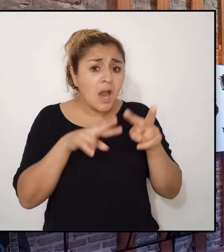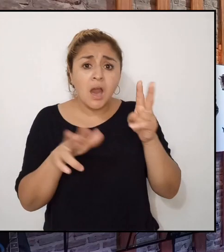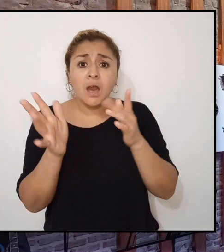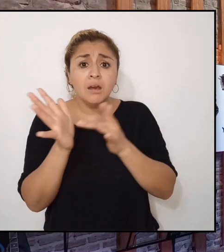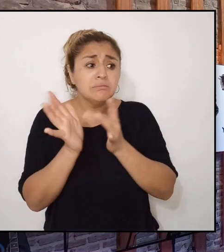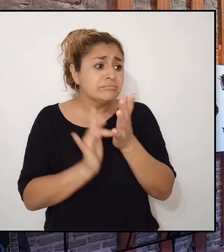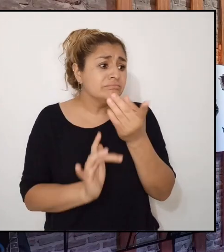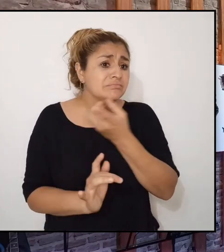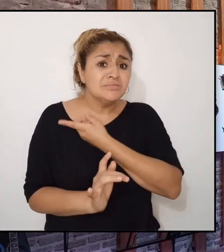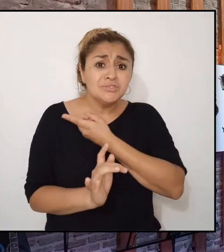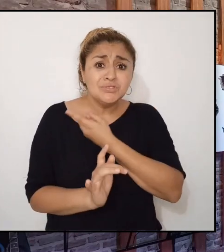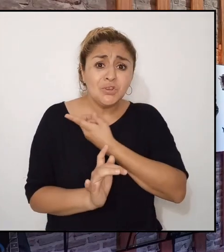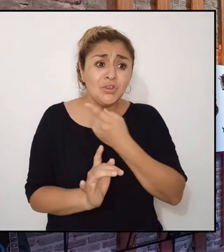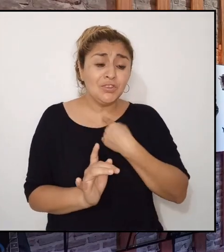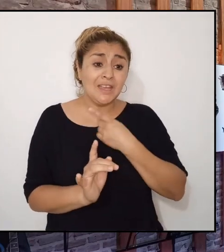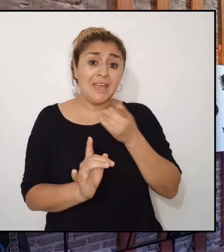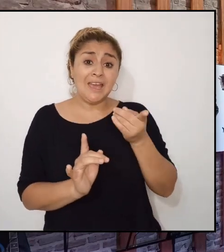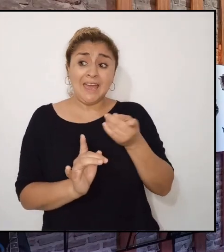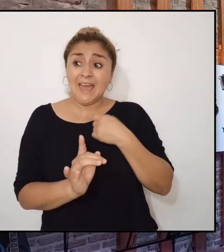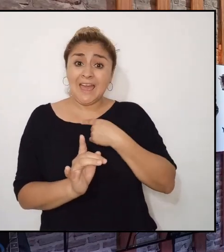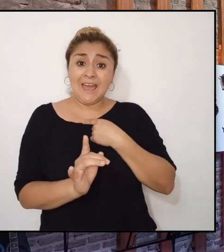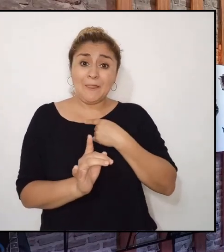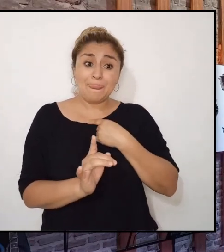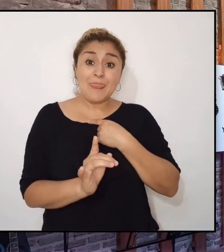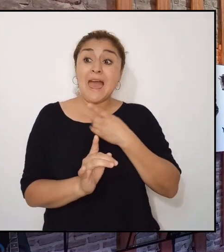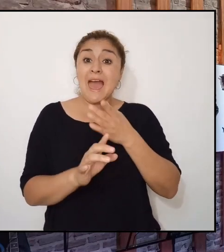a esta ciudad para una celebración,